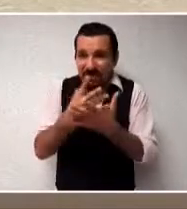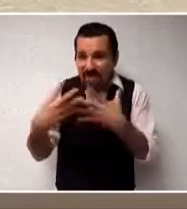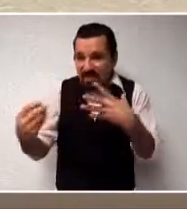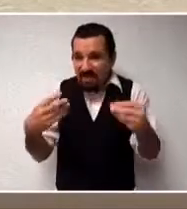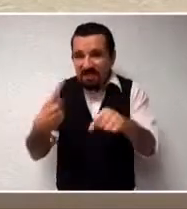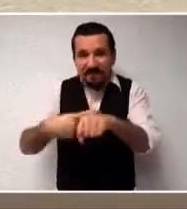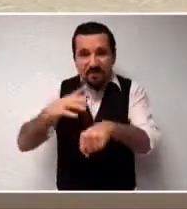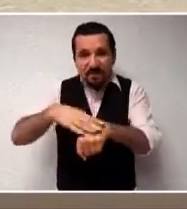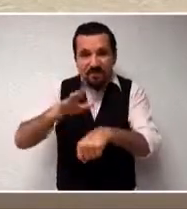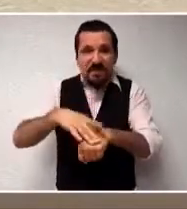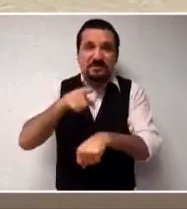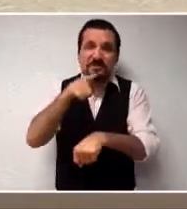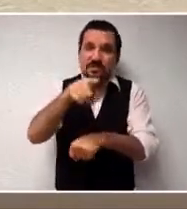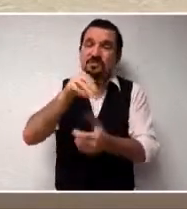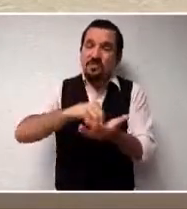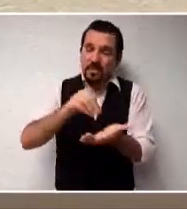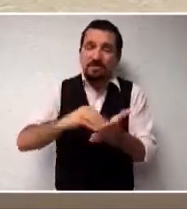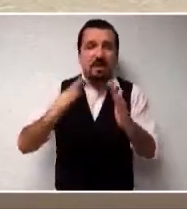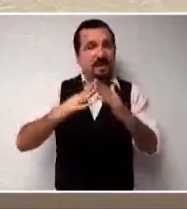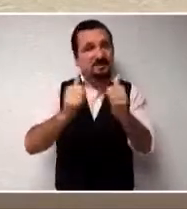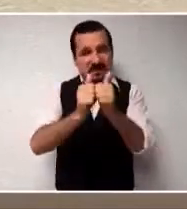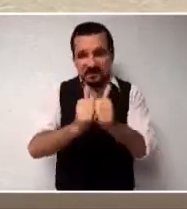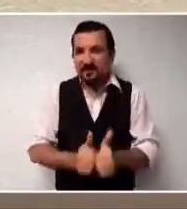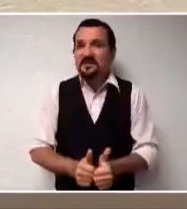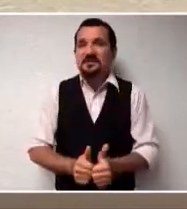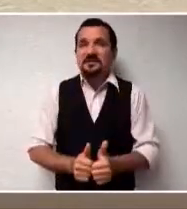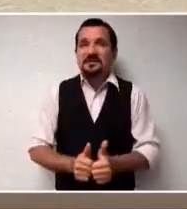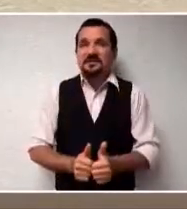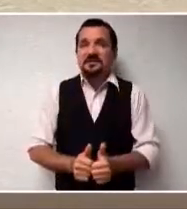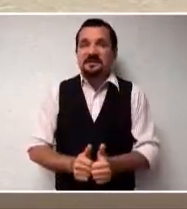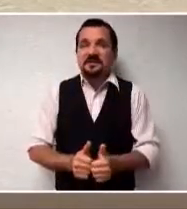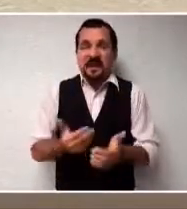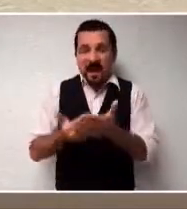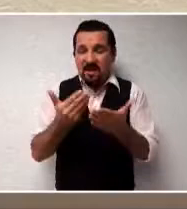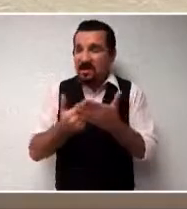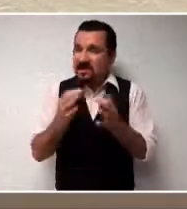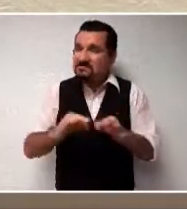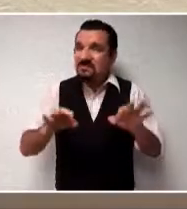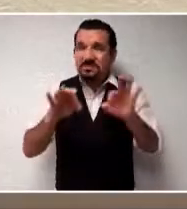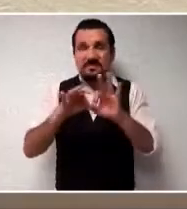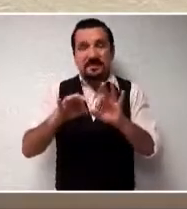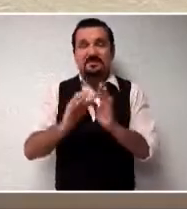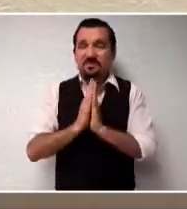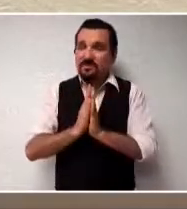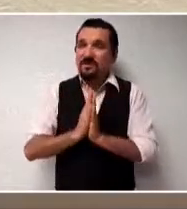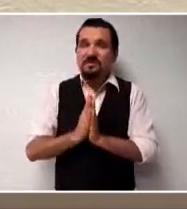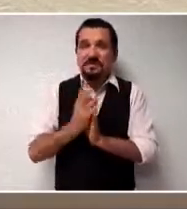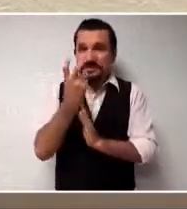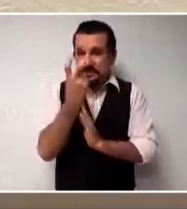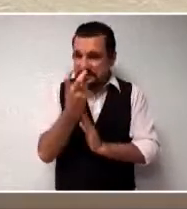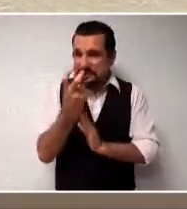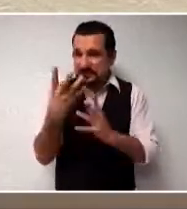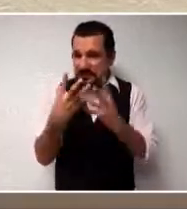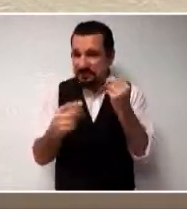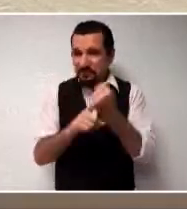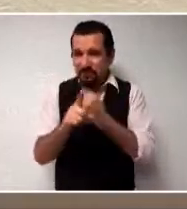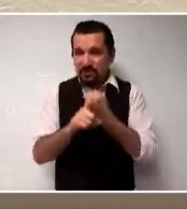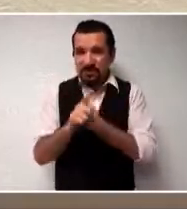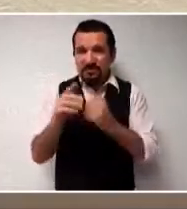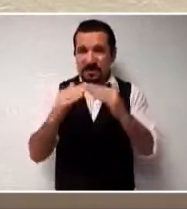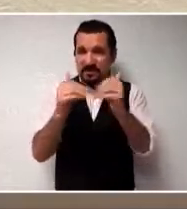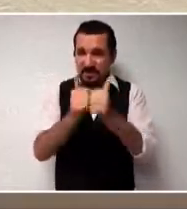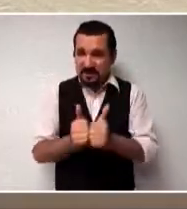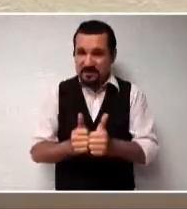es quedándote en casa es lo oportuno es lo que funciona solo si continuamos